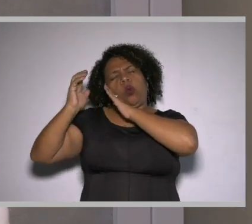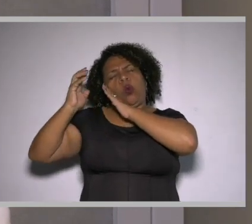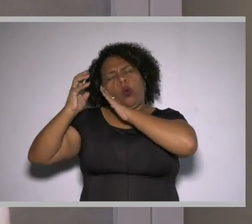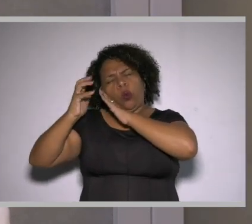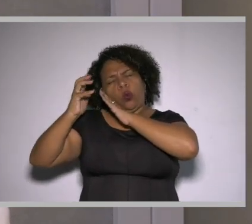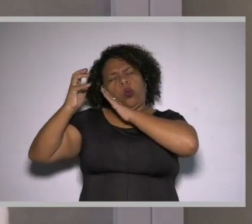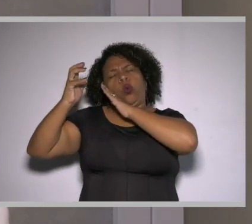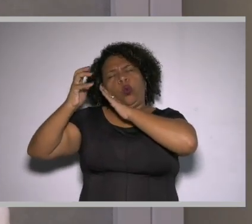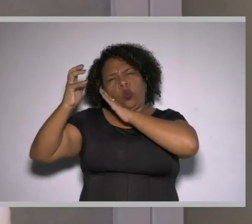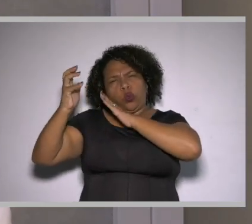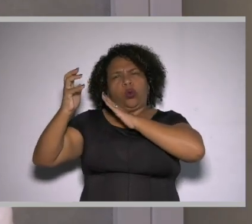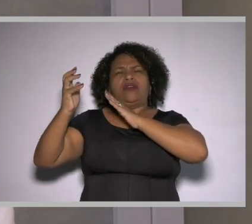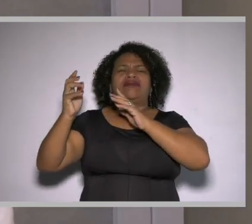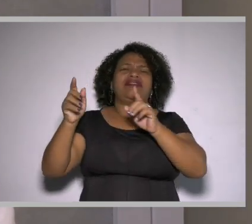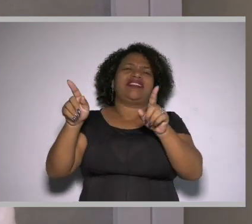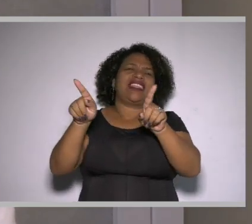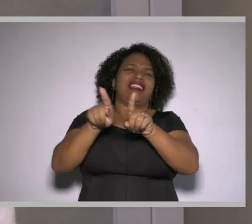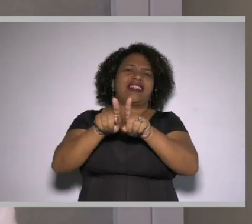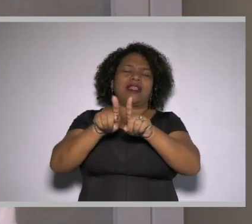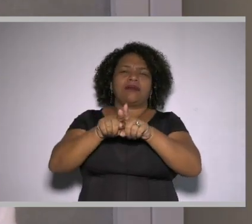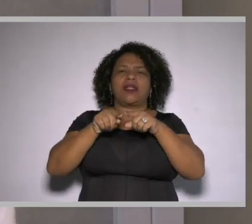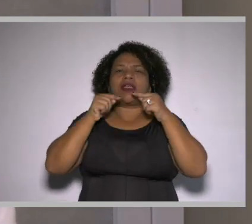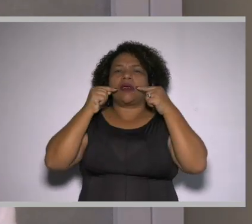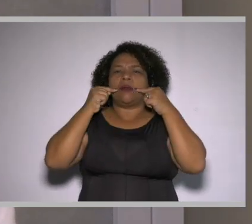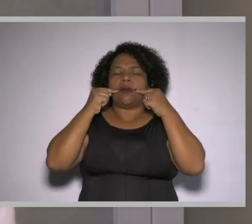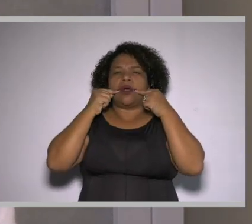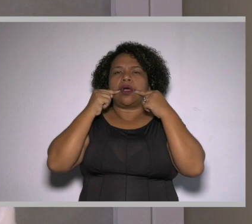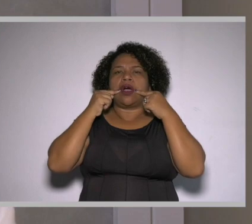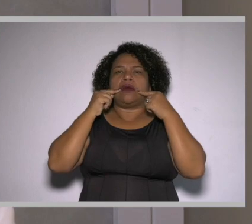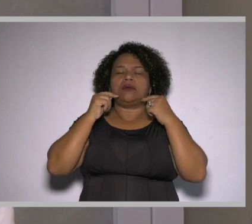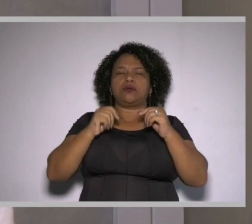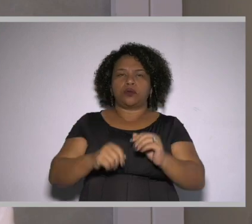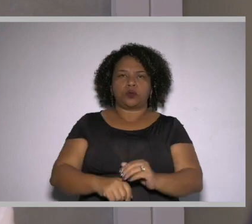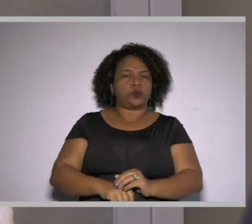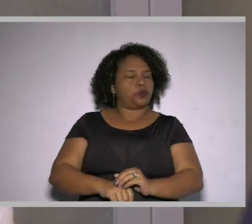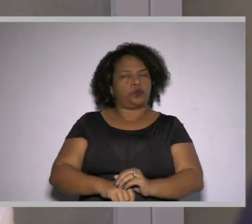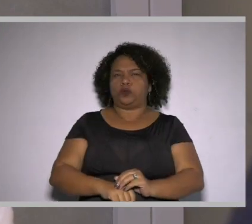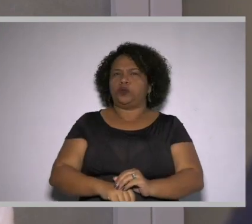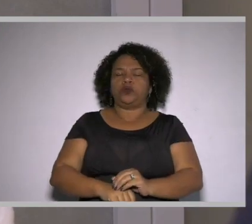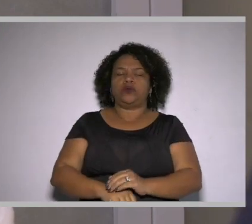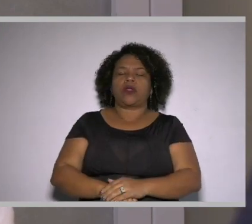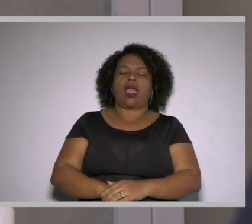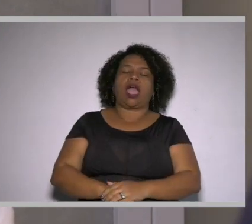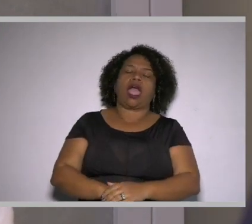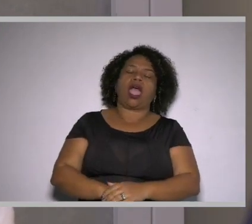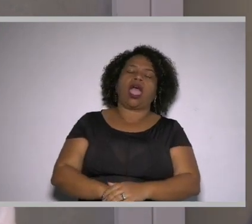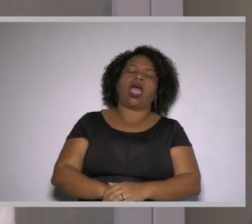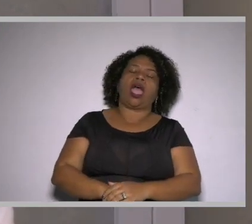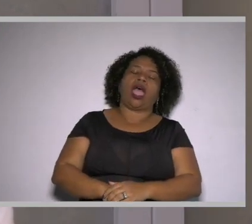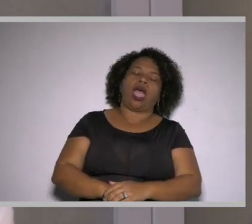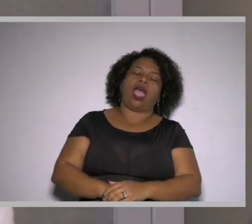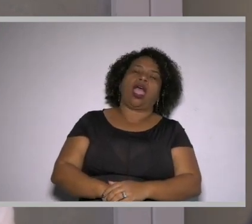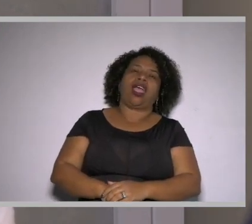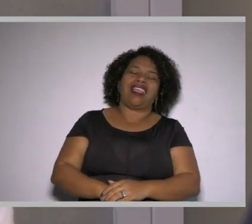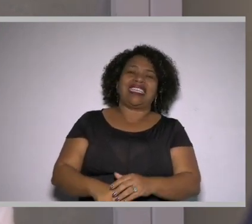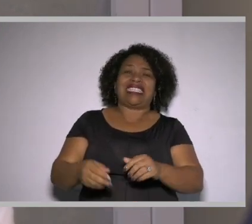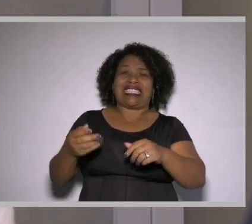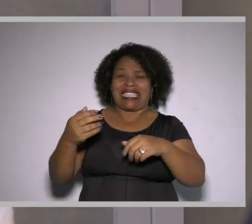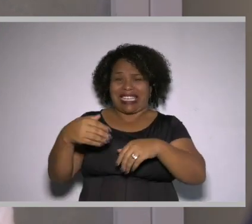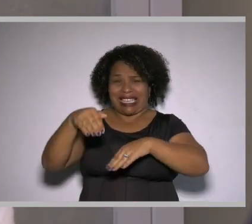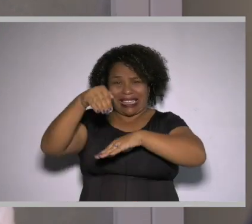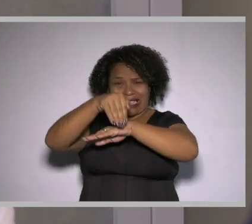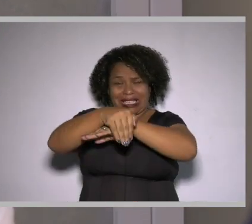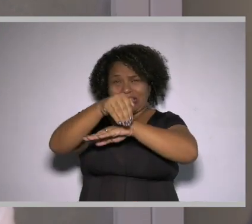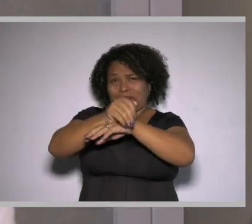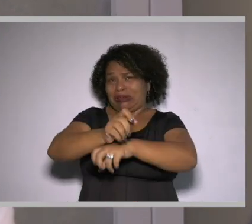secreciones purulentas, como ya mencioné, y se manifiesta en los pacientes sobre todo con muchos ronquidos, un mal olor